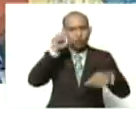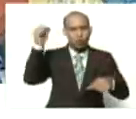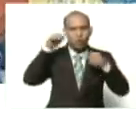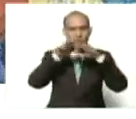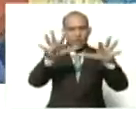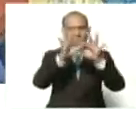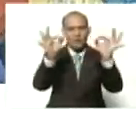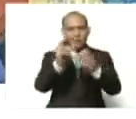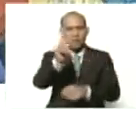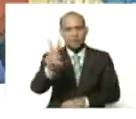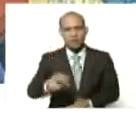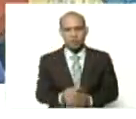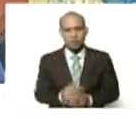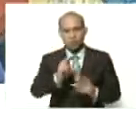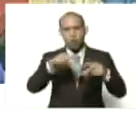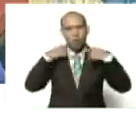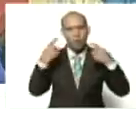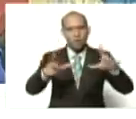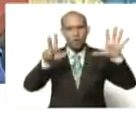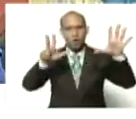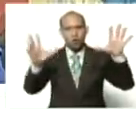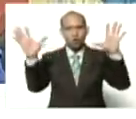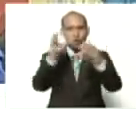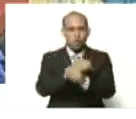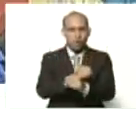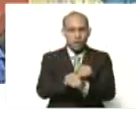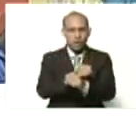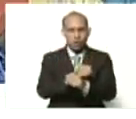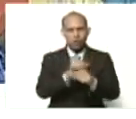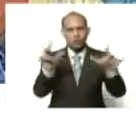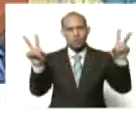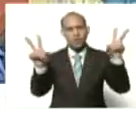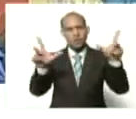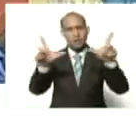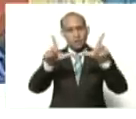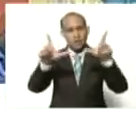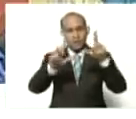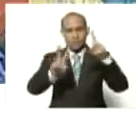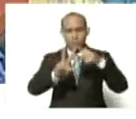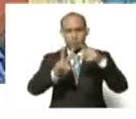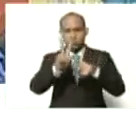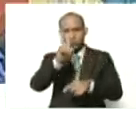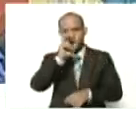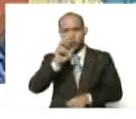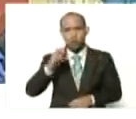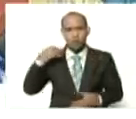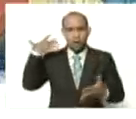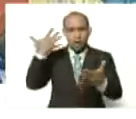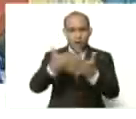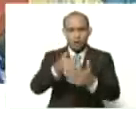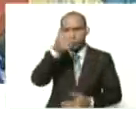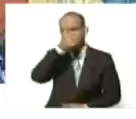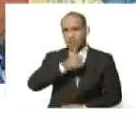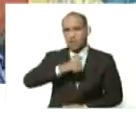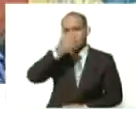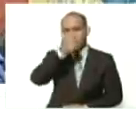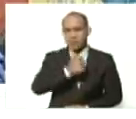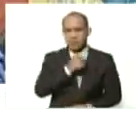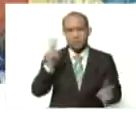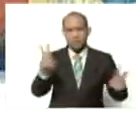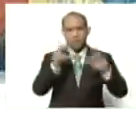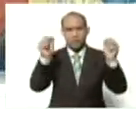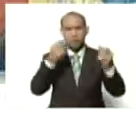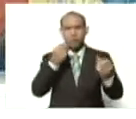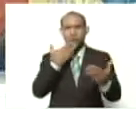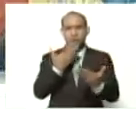venezolana. No se pierdan 8 de la noche el documental 2 años de resistencia y de victoria.